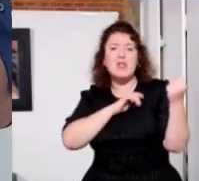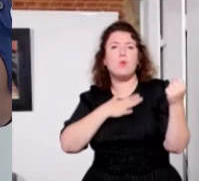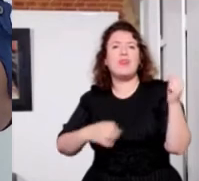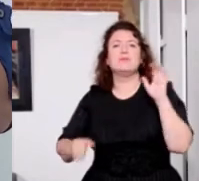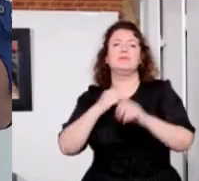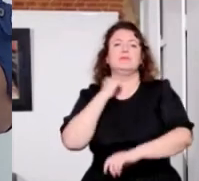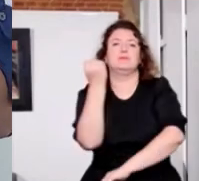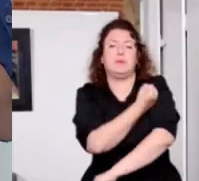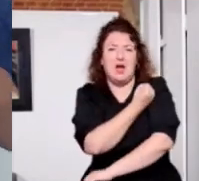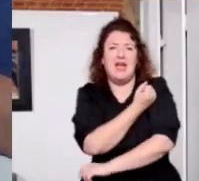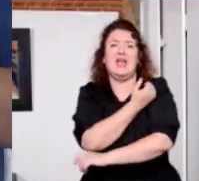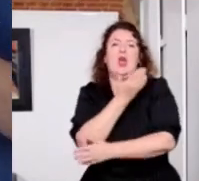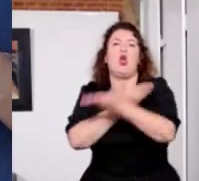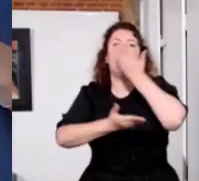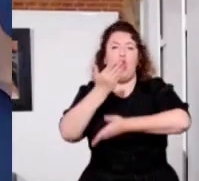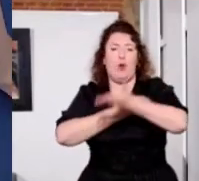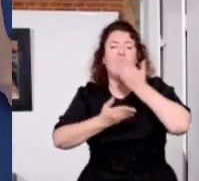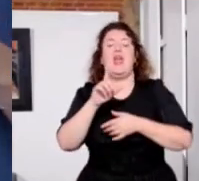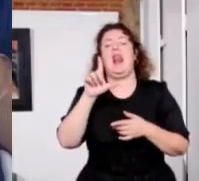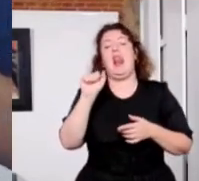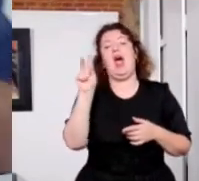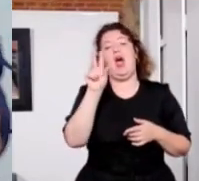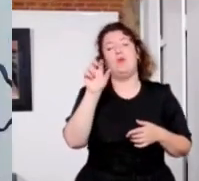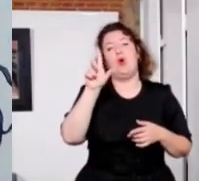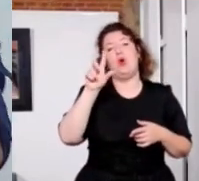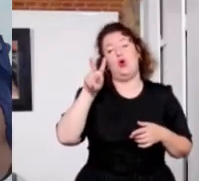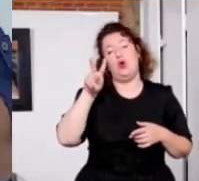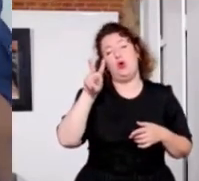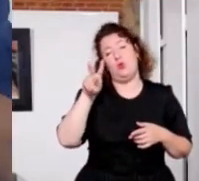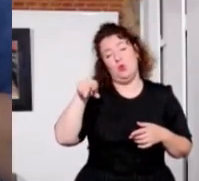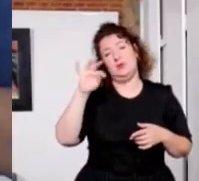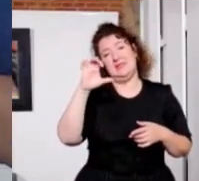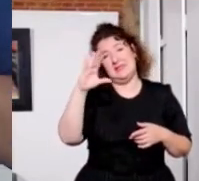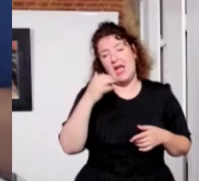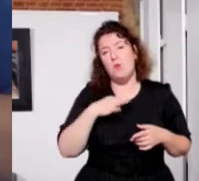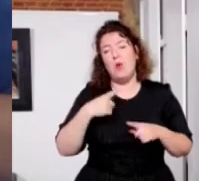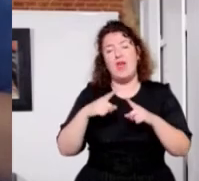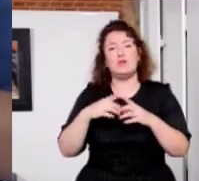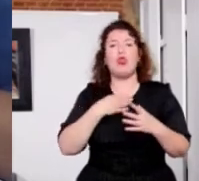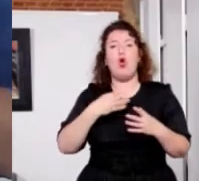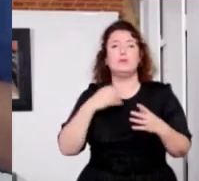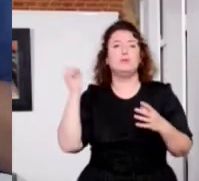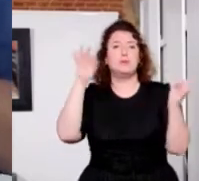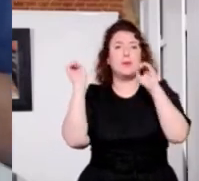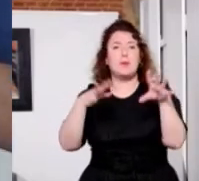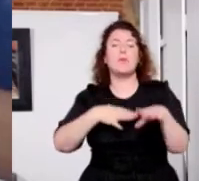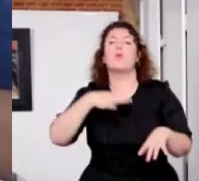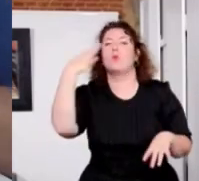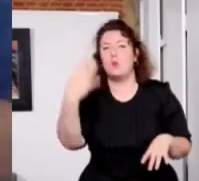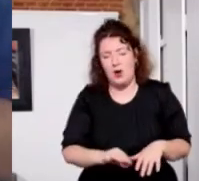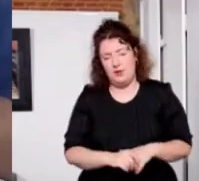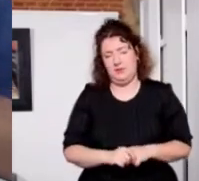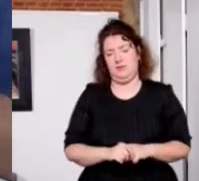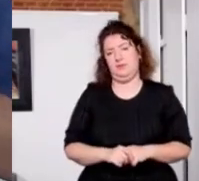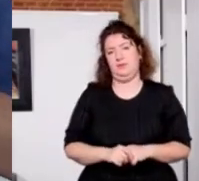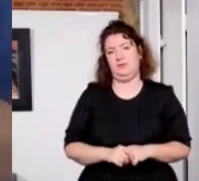como entidad colaboradora de la Volunteca y puede nutrir el espacio virtual con su